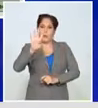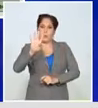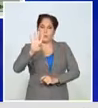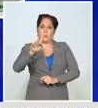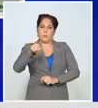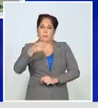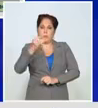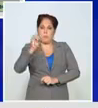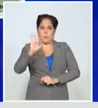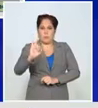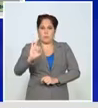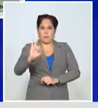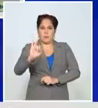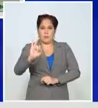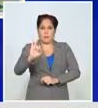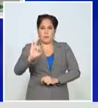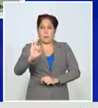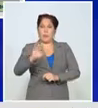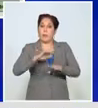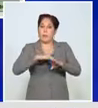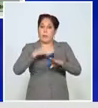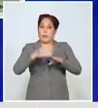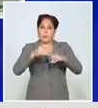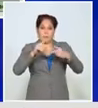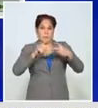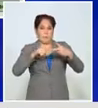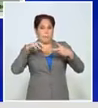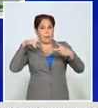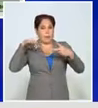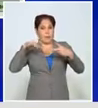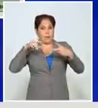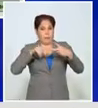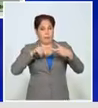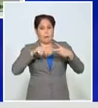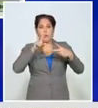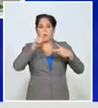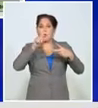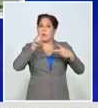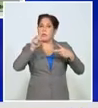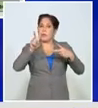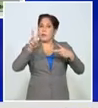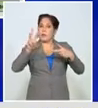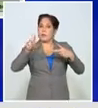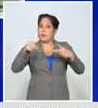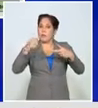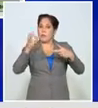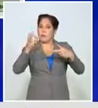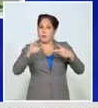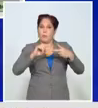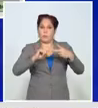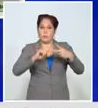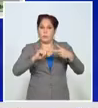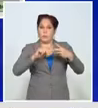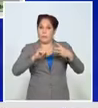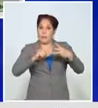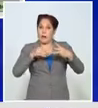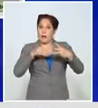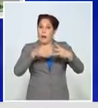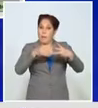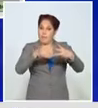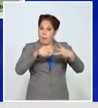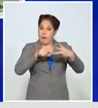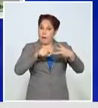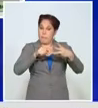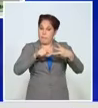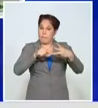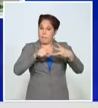294,7, le sigue Pinar del Río con 123,8, Granma pasa